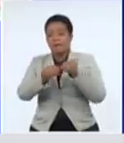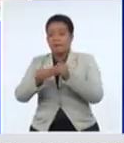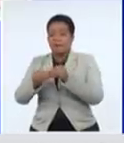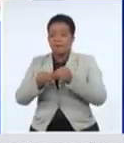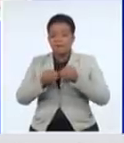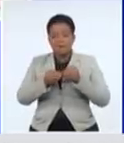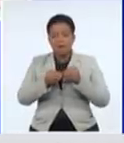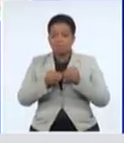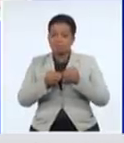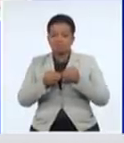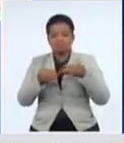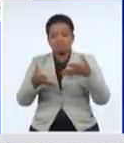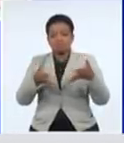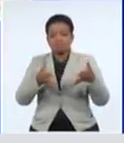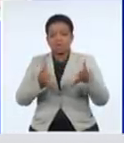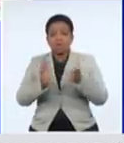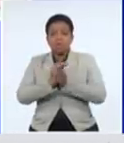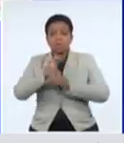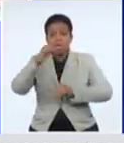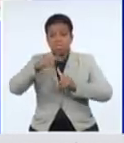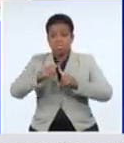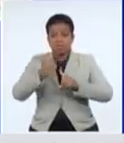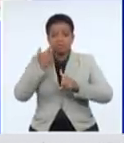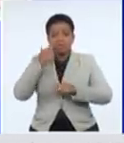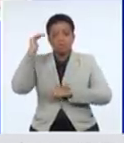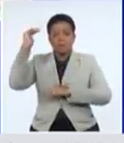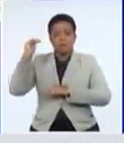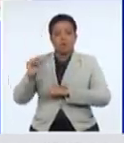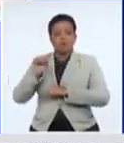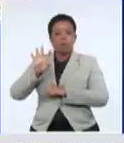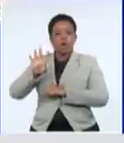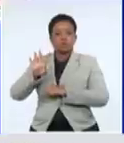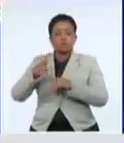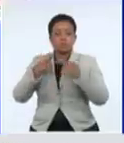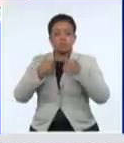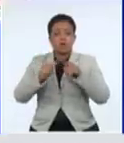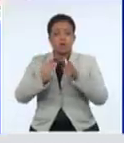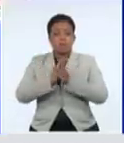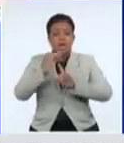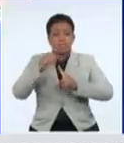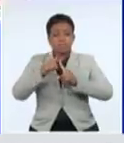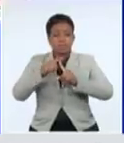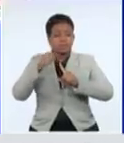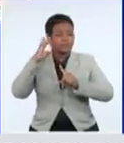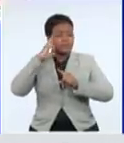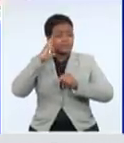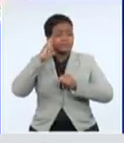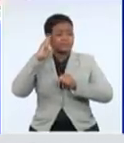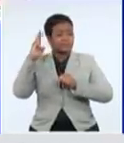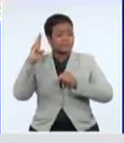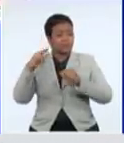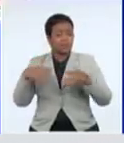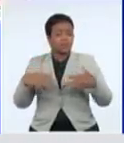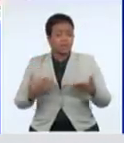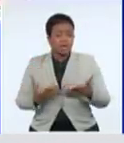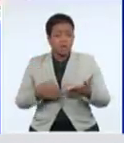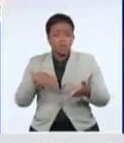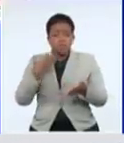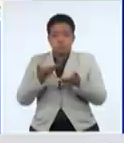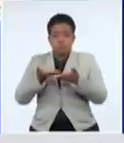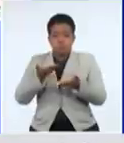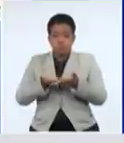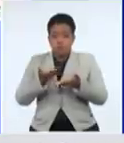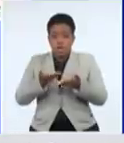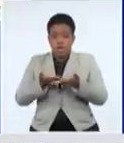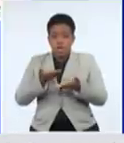porque Matanzas ahí aparece en el cuarto lugar, pero Matanzas hay que tener en cuenta que realiza pruebas a